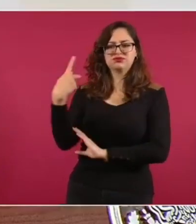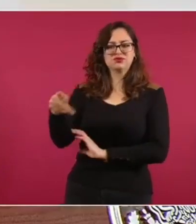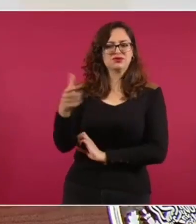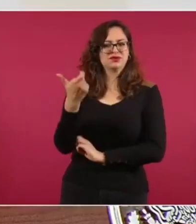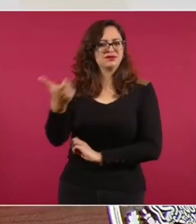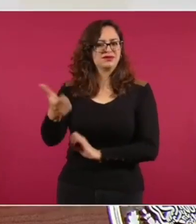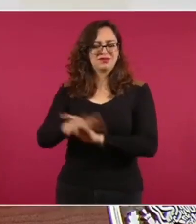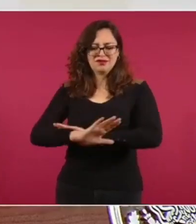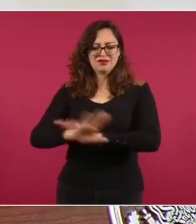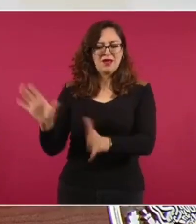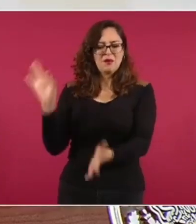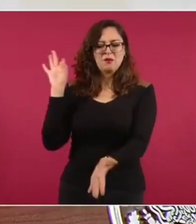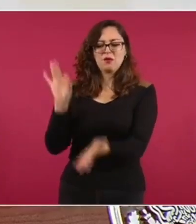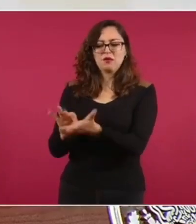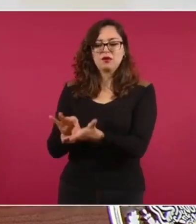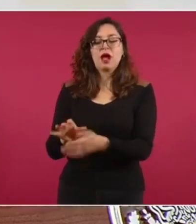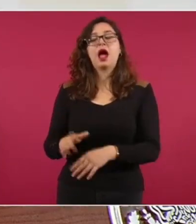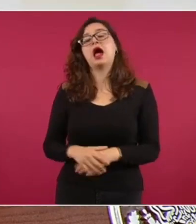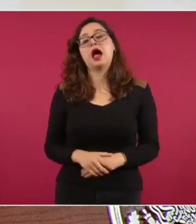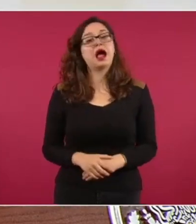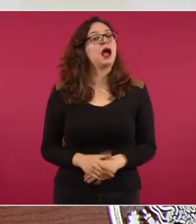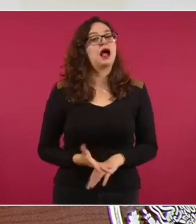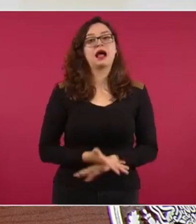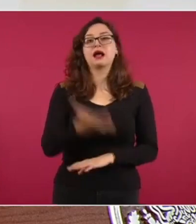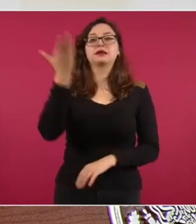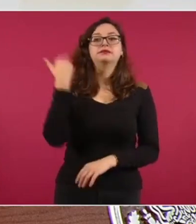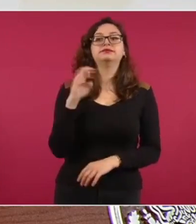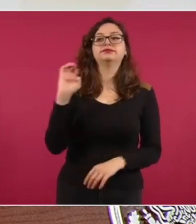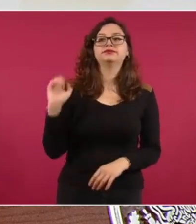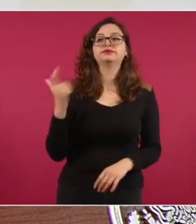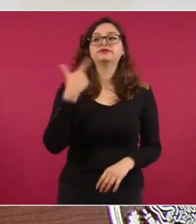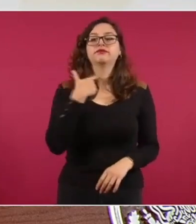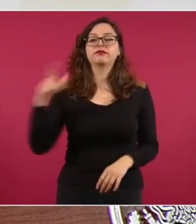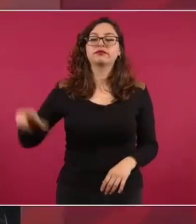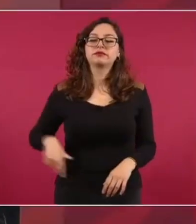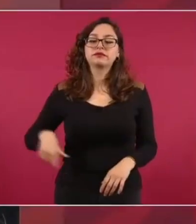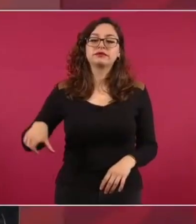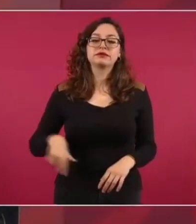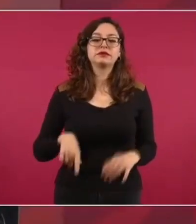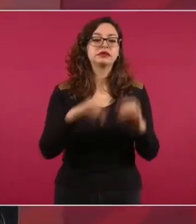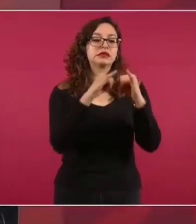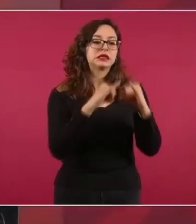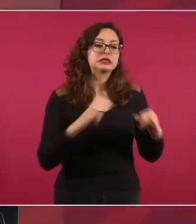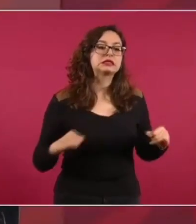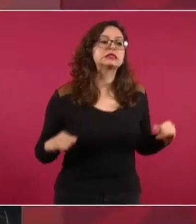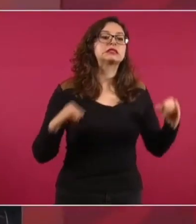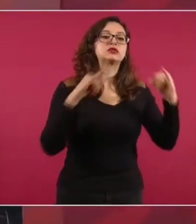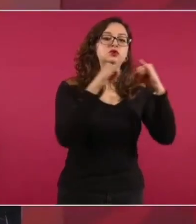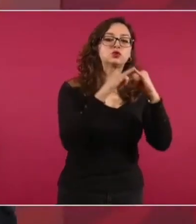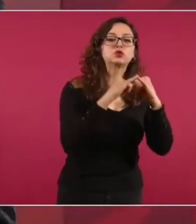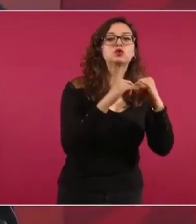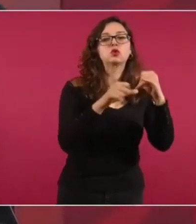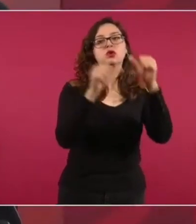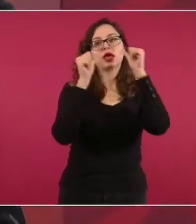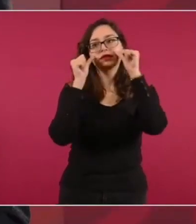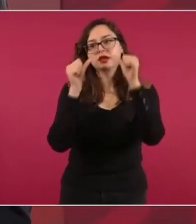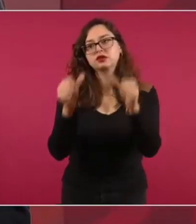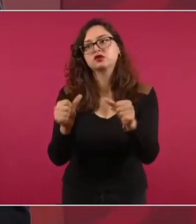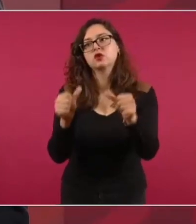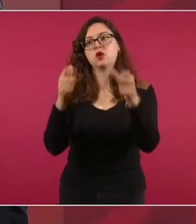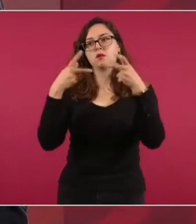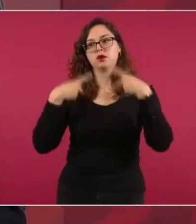para la atención al adulto mayor, la Secretaría de Atención al Adulto